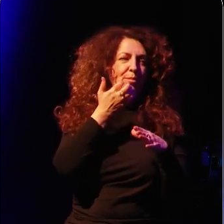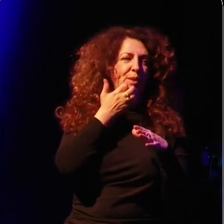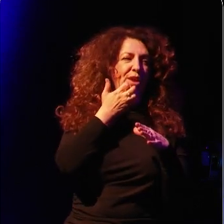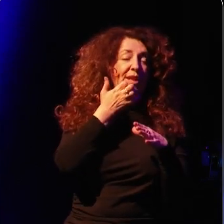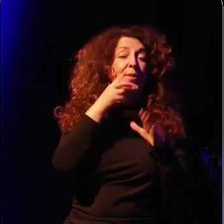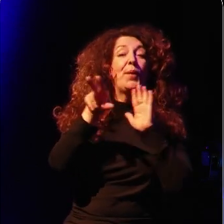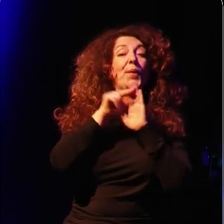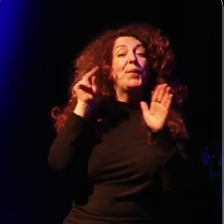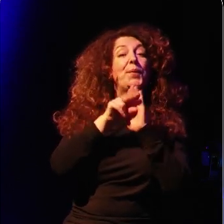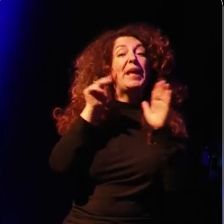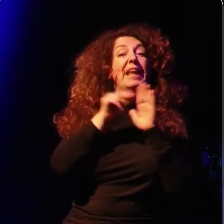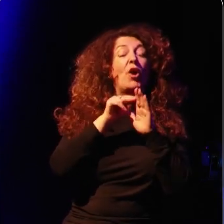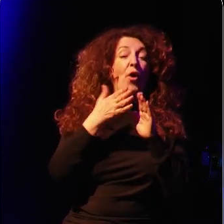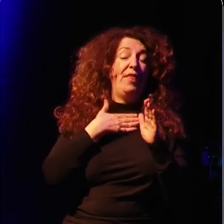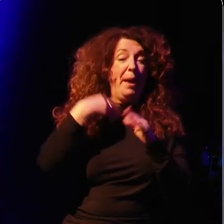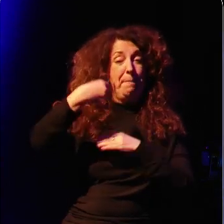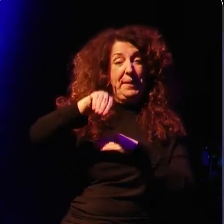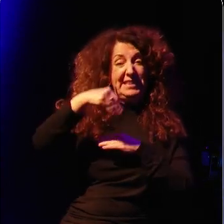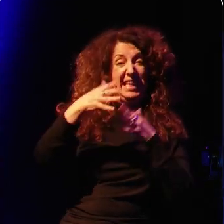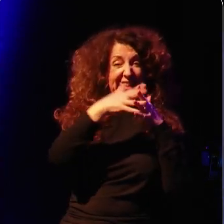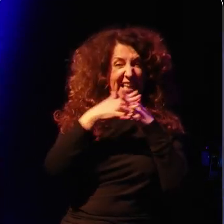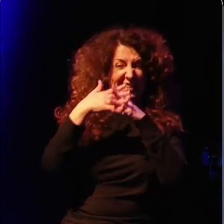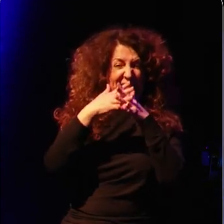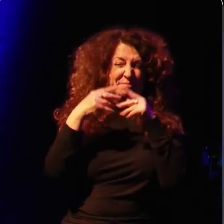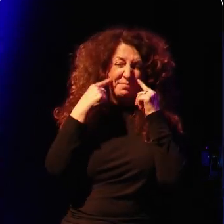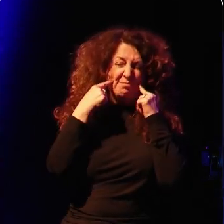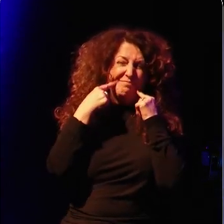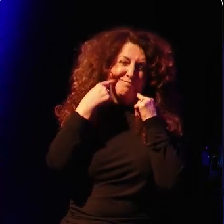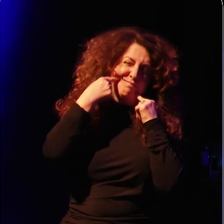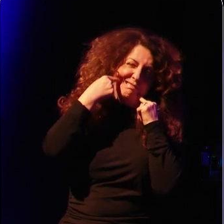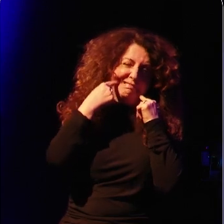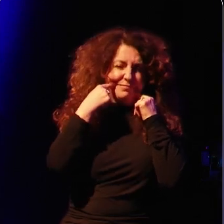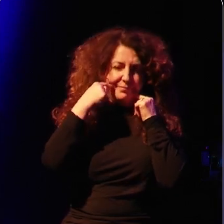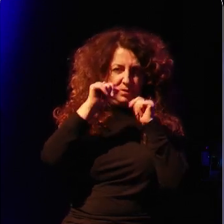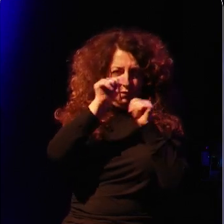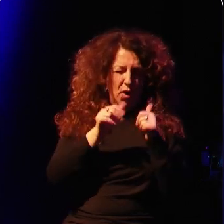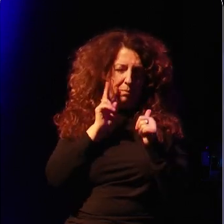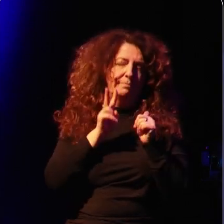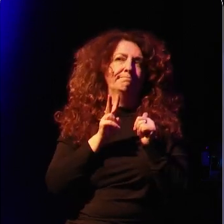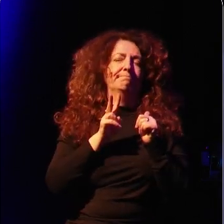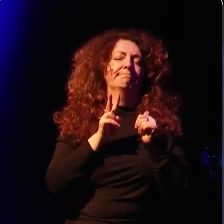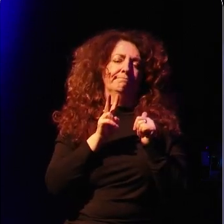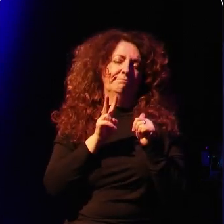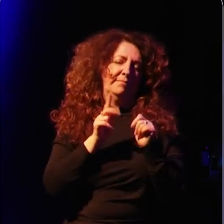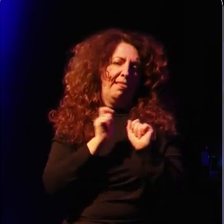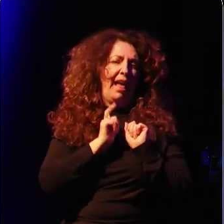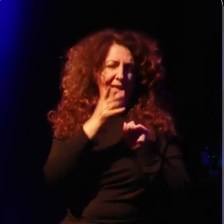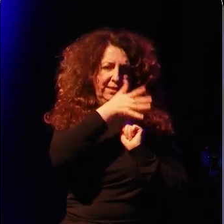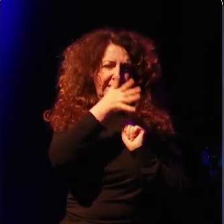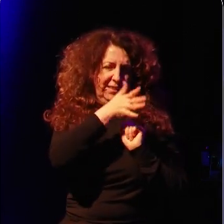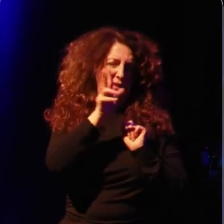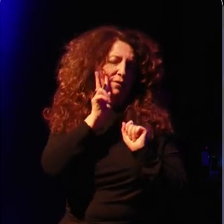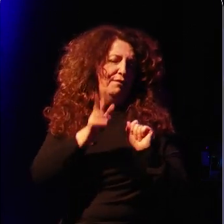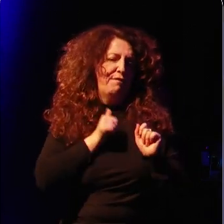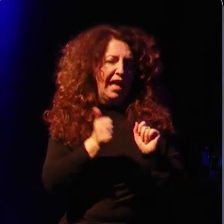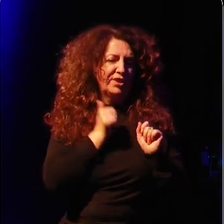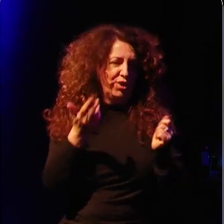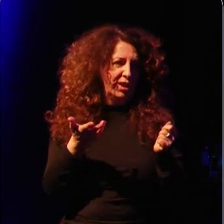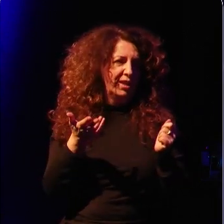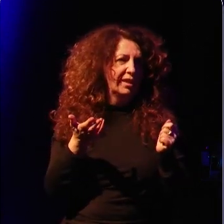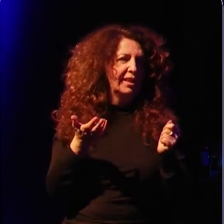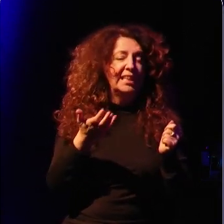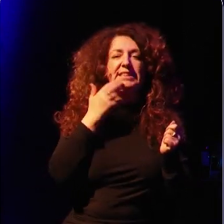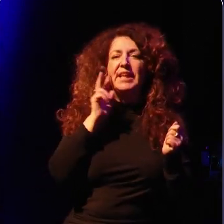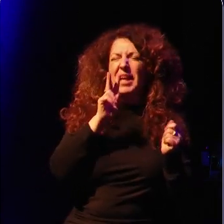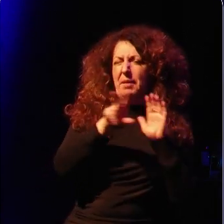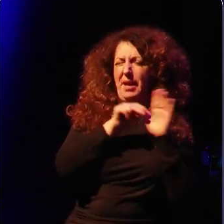haber visto en el vídeo del medio de Obama que se le deformó de repente un poco el labio, ahí se nota de que podría ser falso si tú solamente